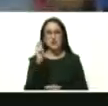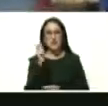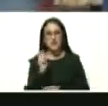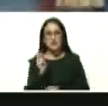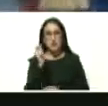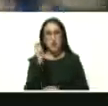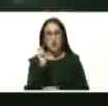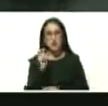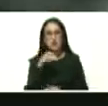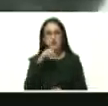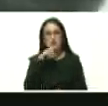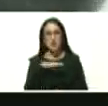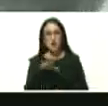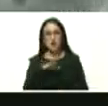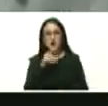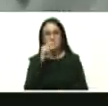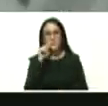milagros de José Gregorio.